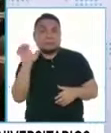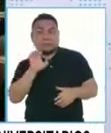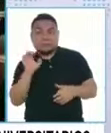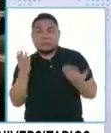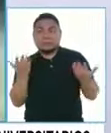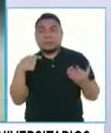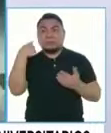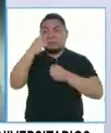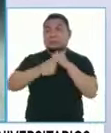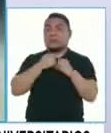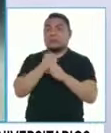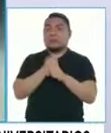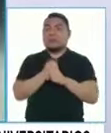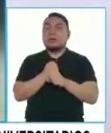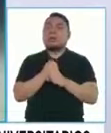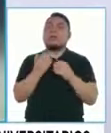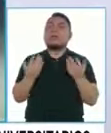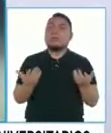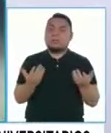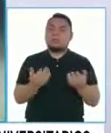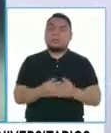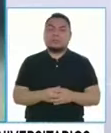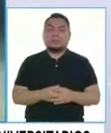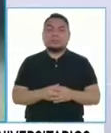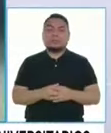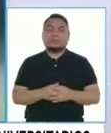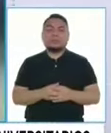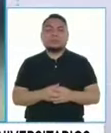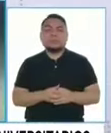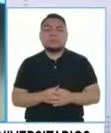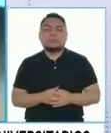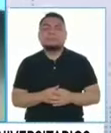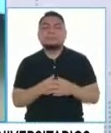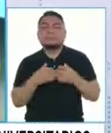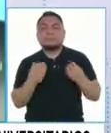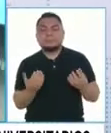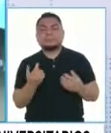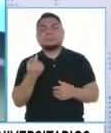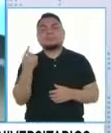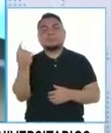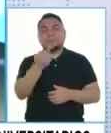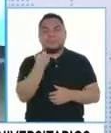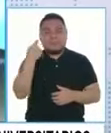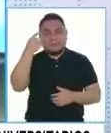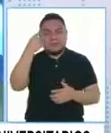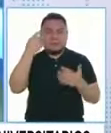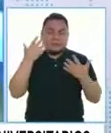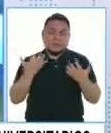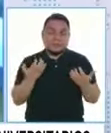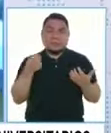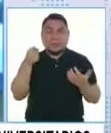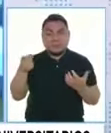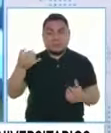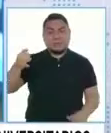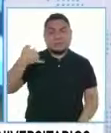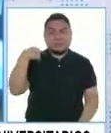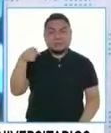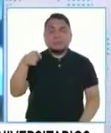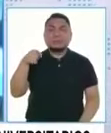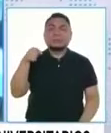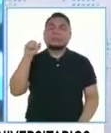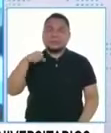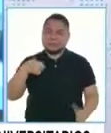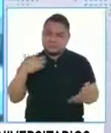ya tienen que esperar para el 2021? No, nosotros obviamente tenemos la expectativa de que estos jóvenes